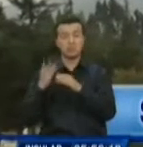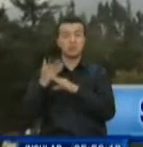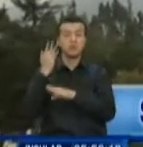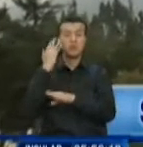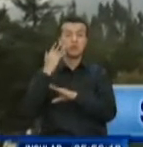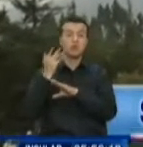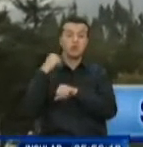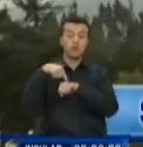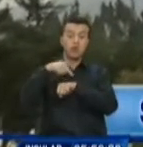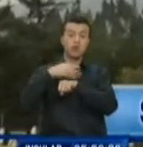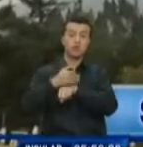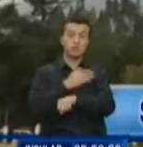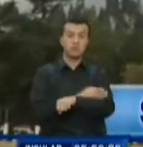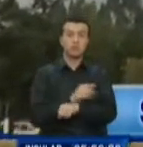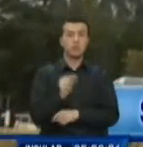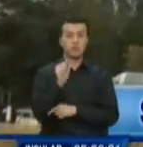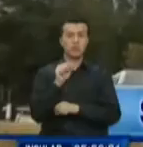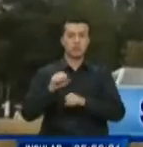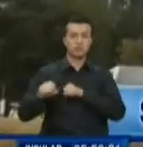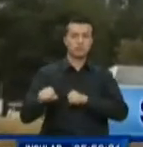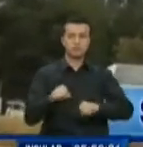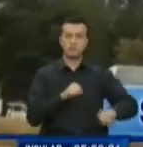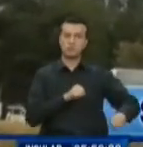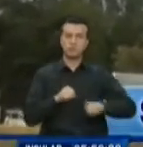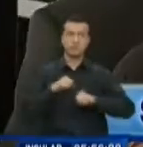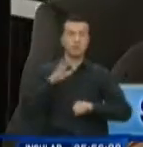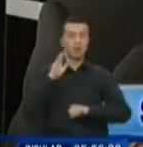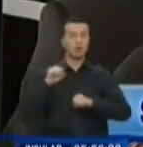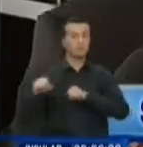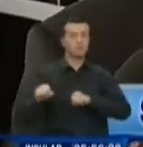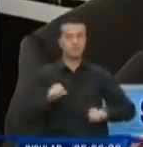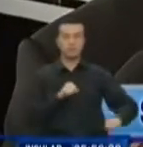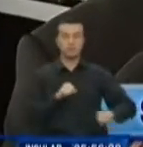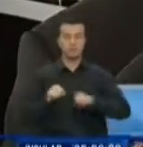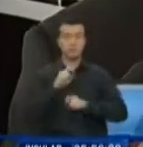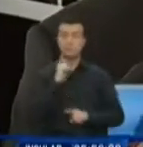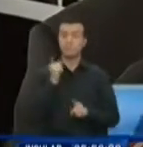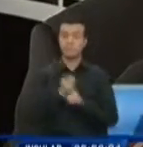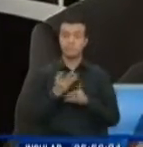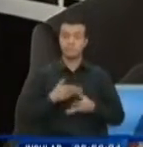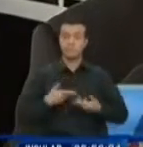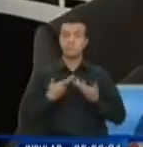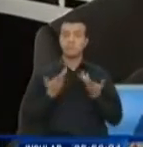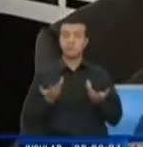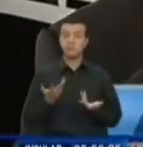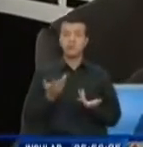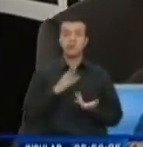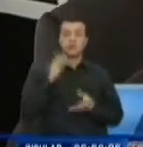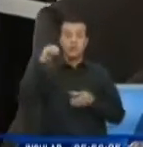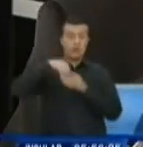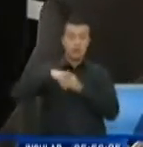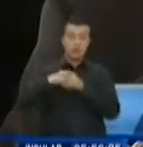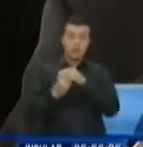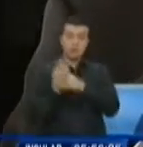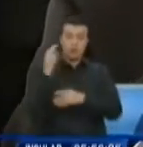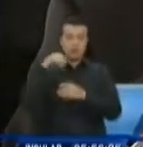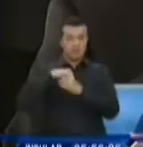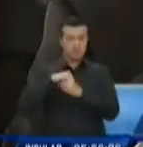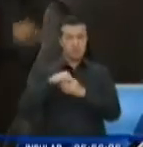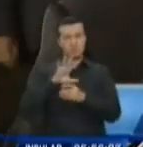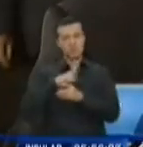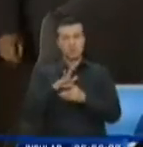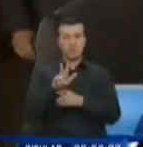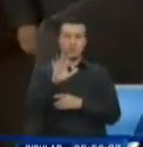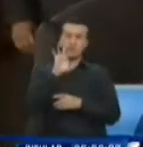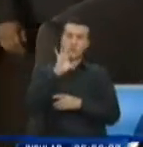últimas horas ha existido un aumento de sismos volcanotectónicos. Son sismos que están, se producen al interior, aproximadamente